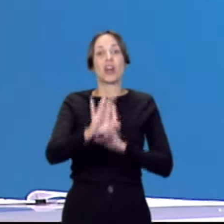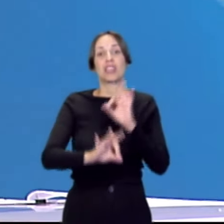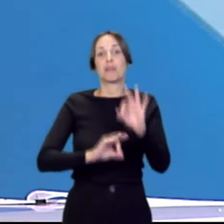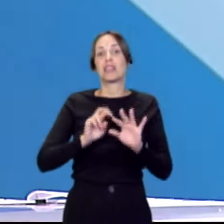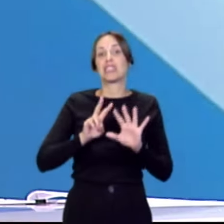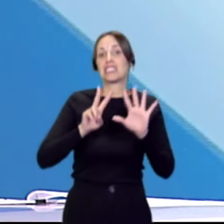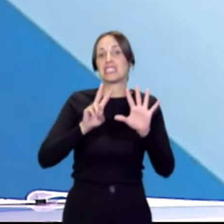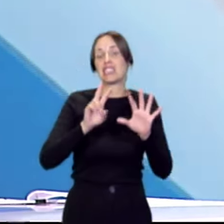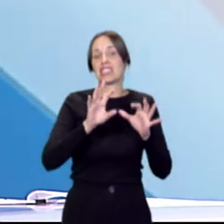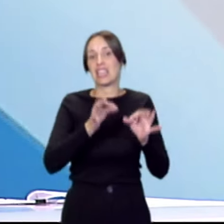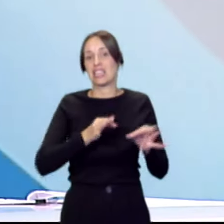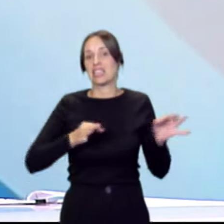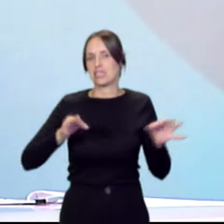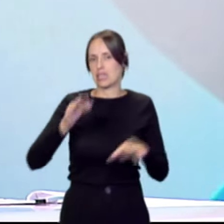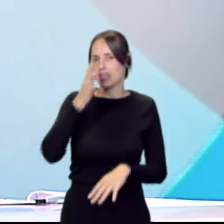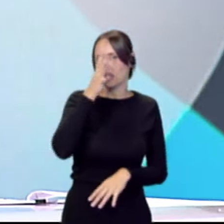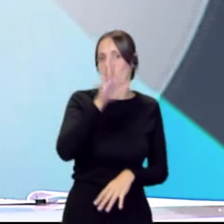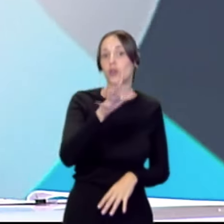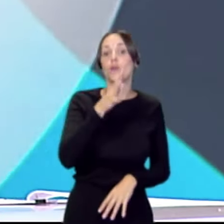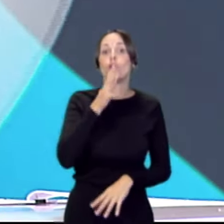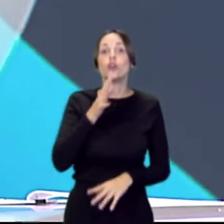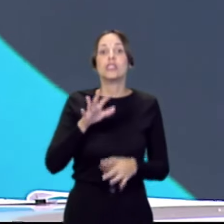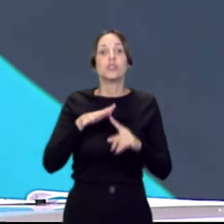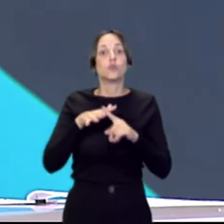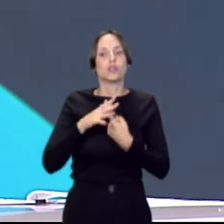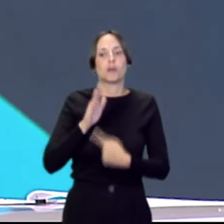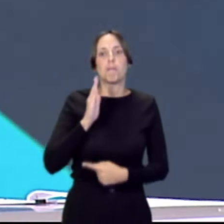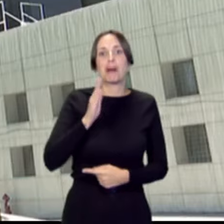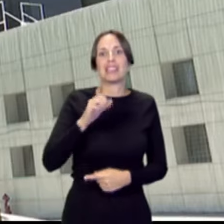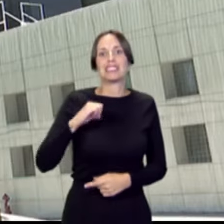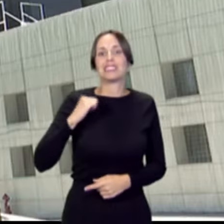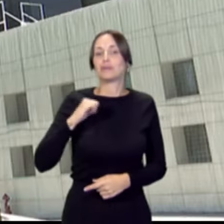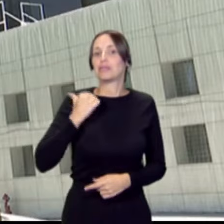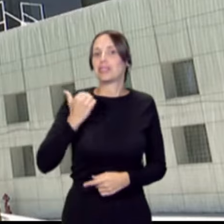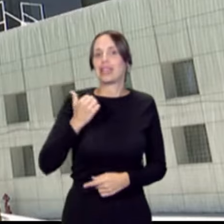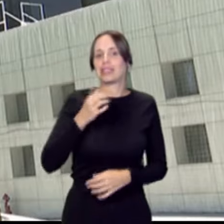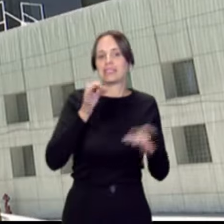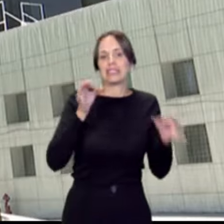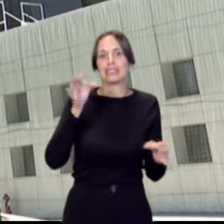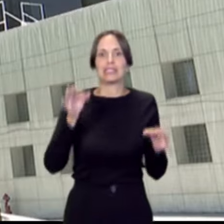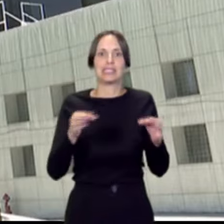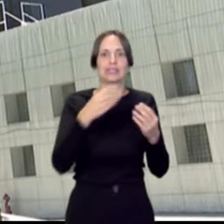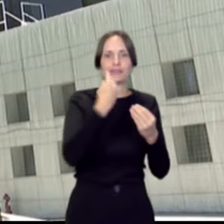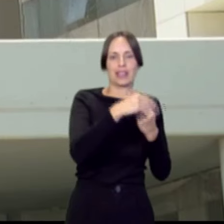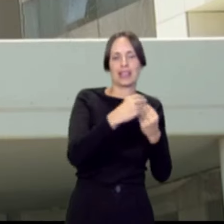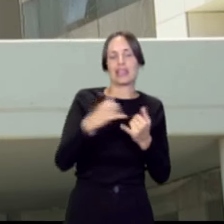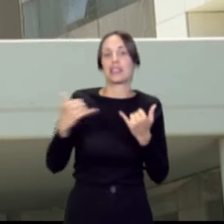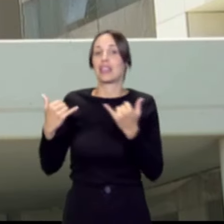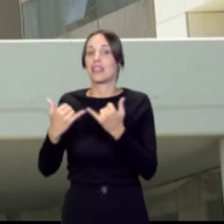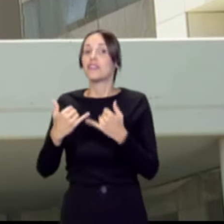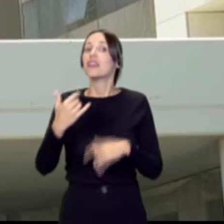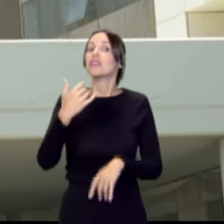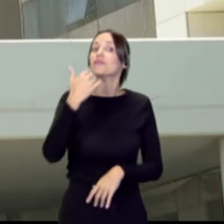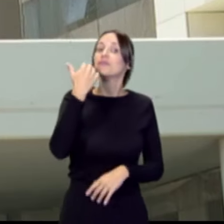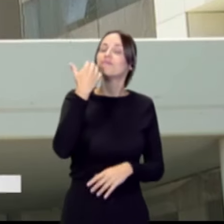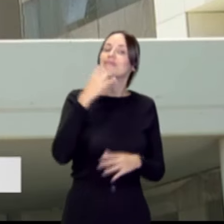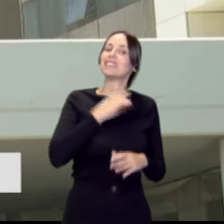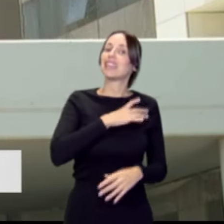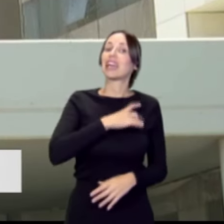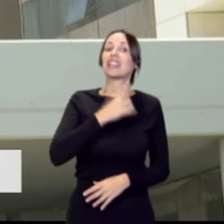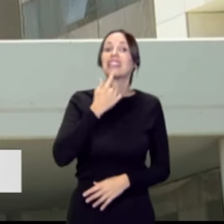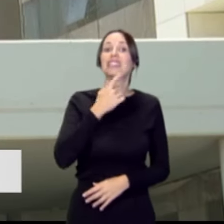7 Islas, la situación afecta sobre todo a los hospitales de las Islas Capitalinas. El sindicato estima que hay más de 600 pacientes